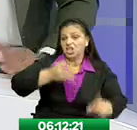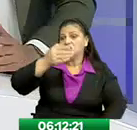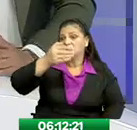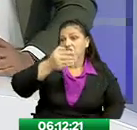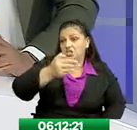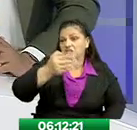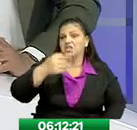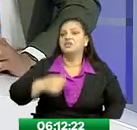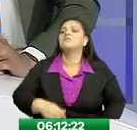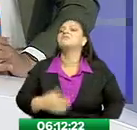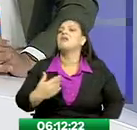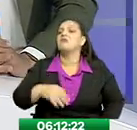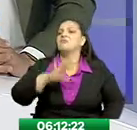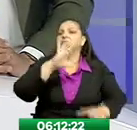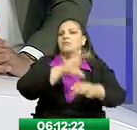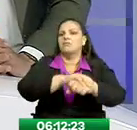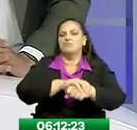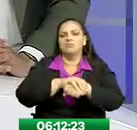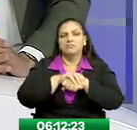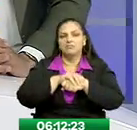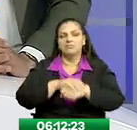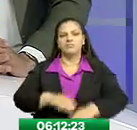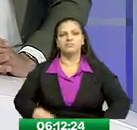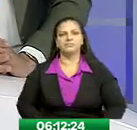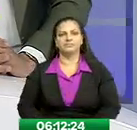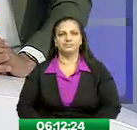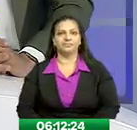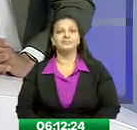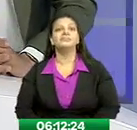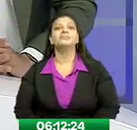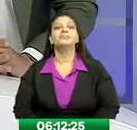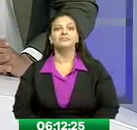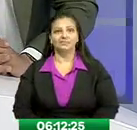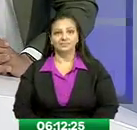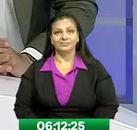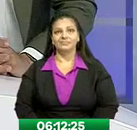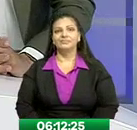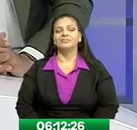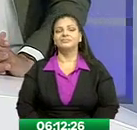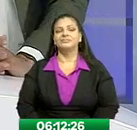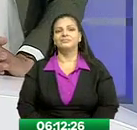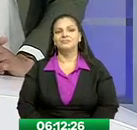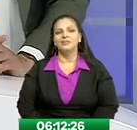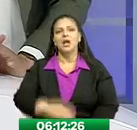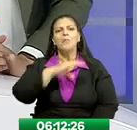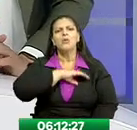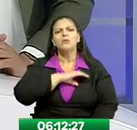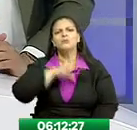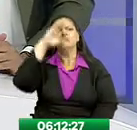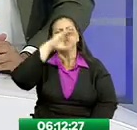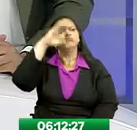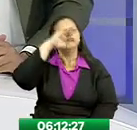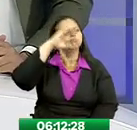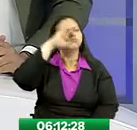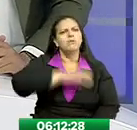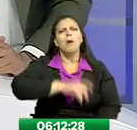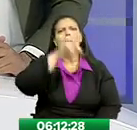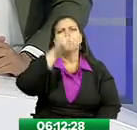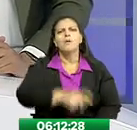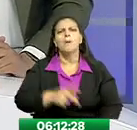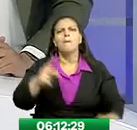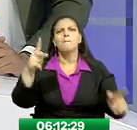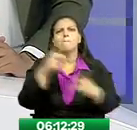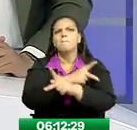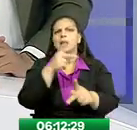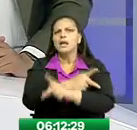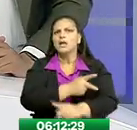Que trabajos de inteligencia policial permitieron la captura de alias Chiquilín, quien según las investigaciones estaría implicado